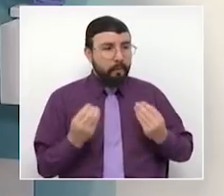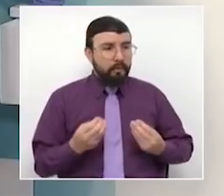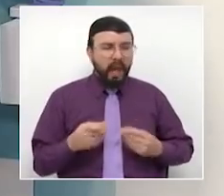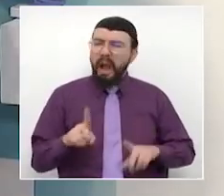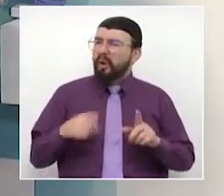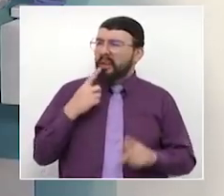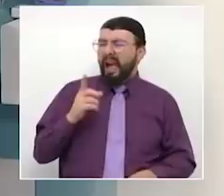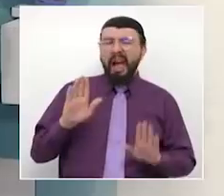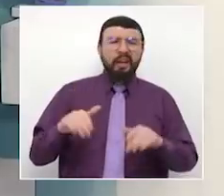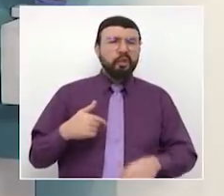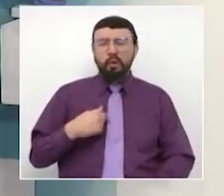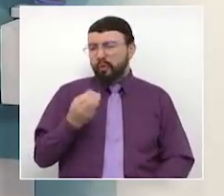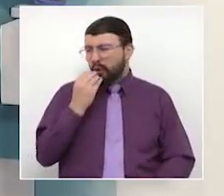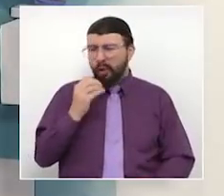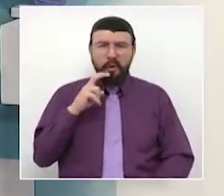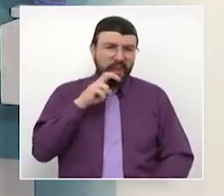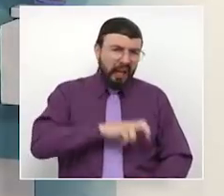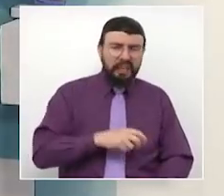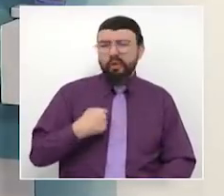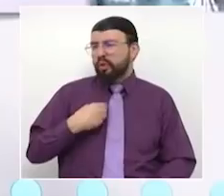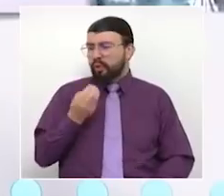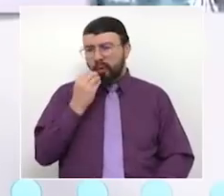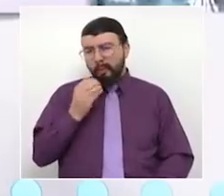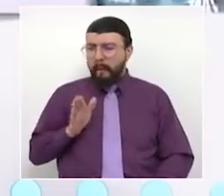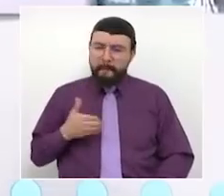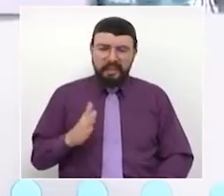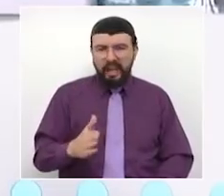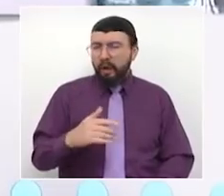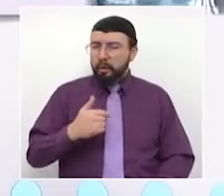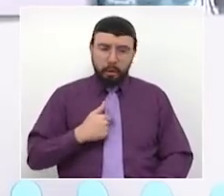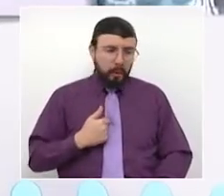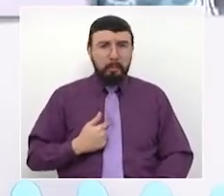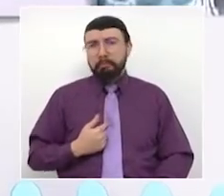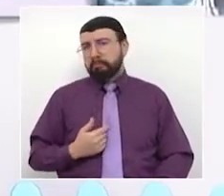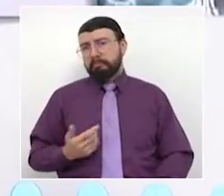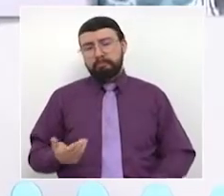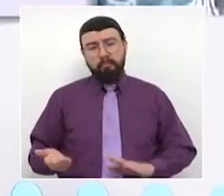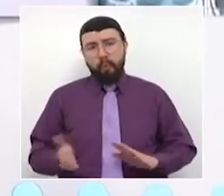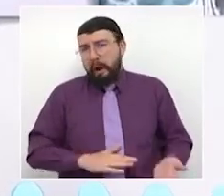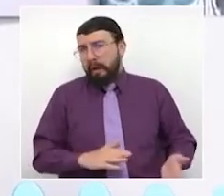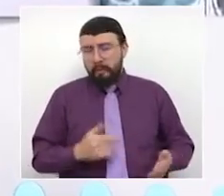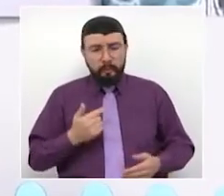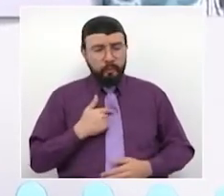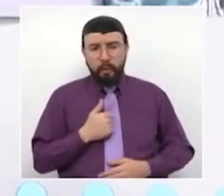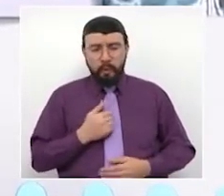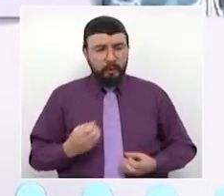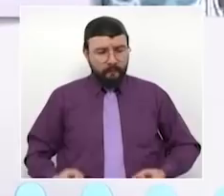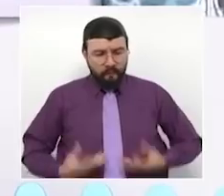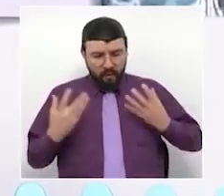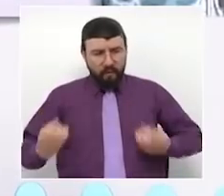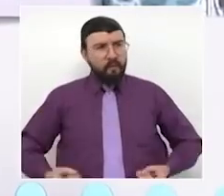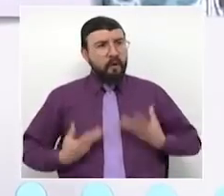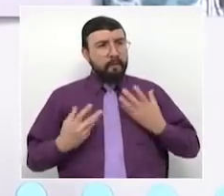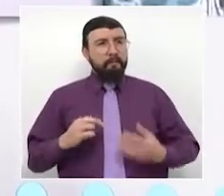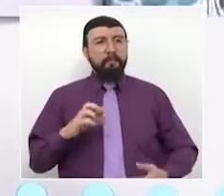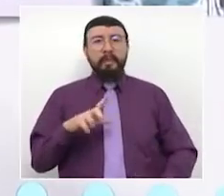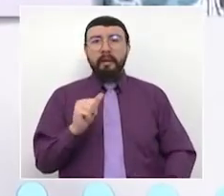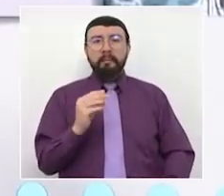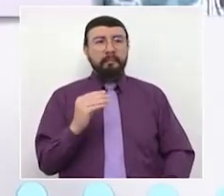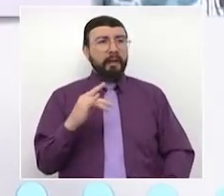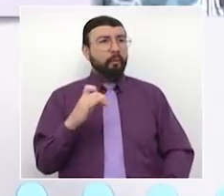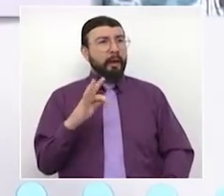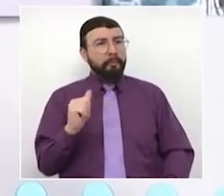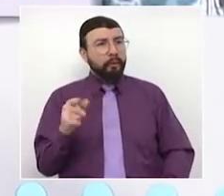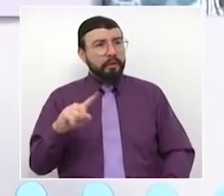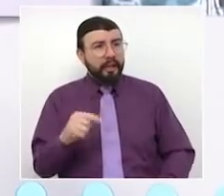como carne o si no como pescado, si no como esas cosas, no produzco buenas plaquetas y el plasma no es de